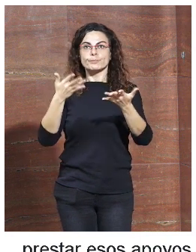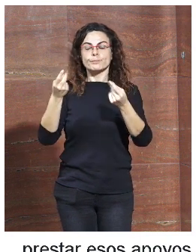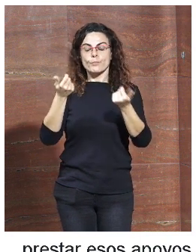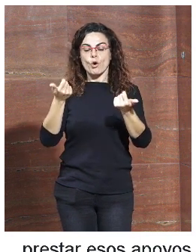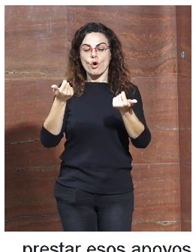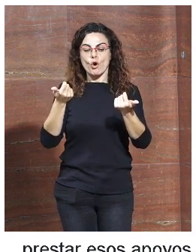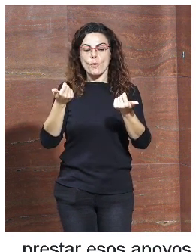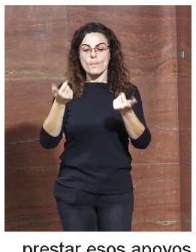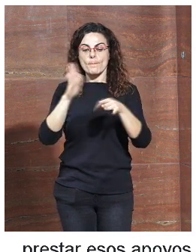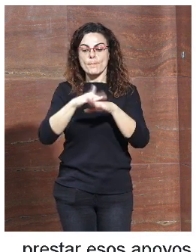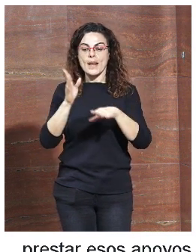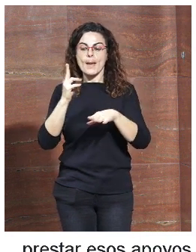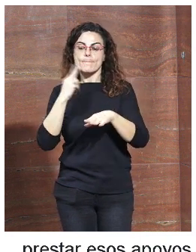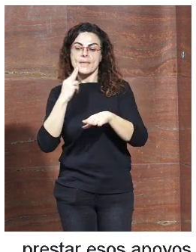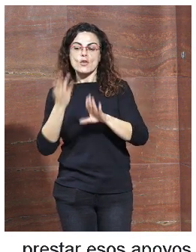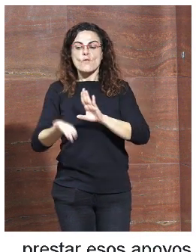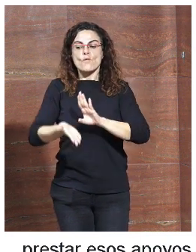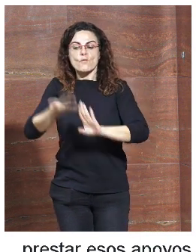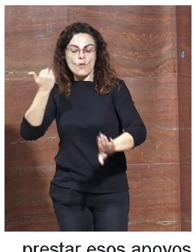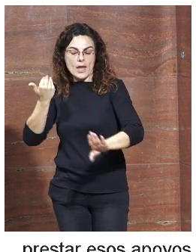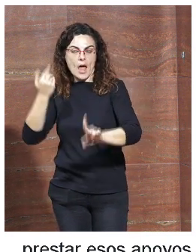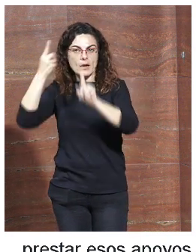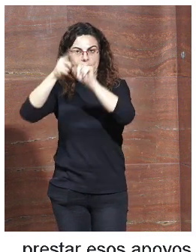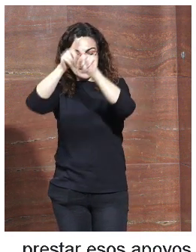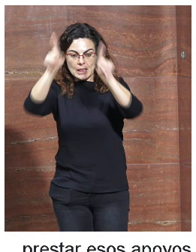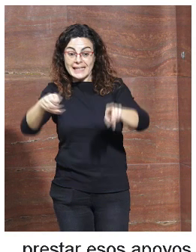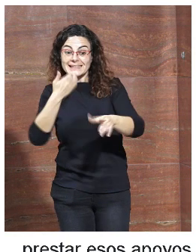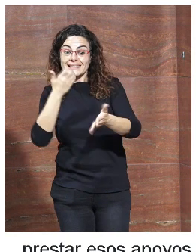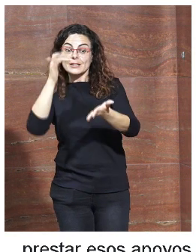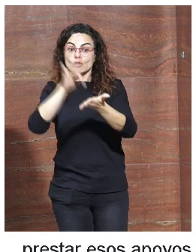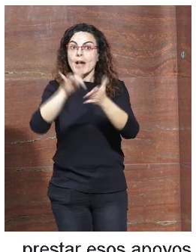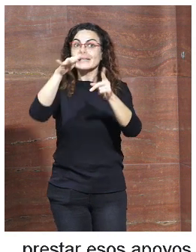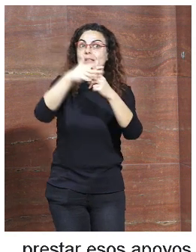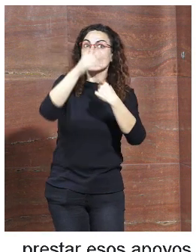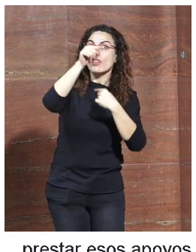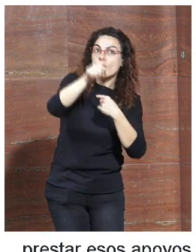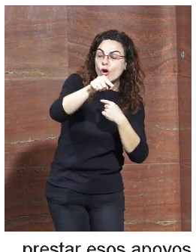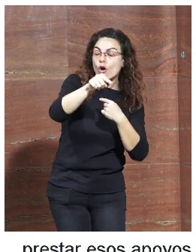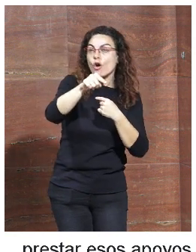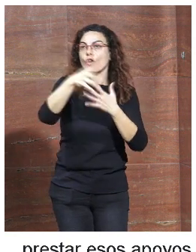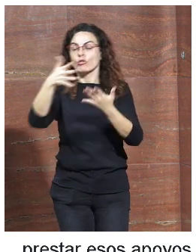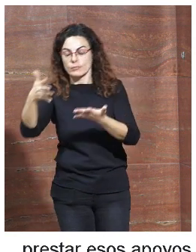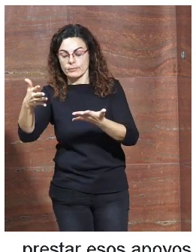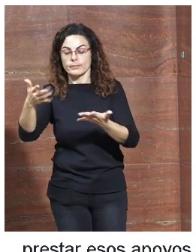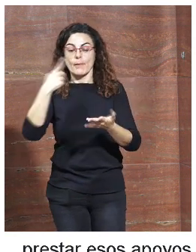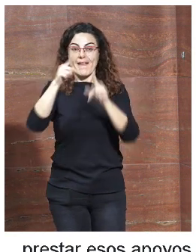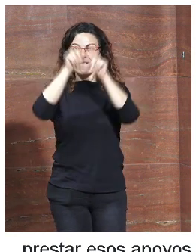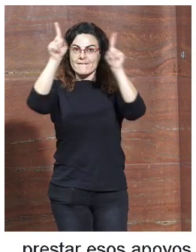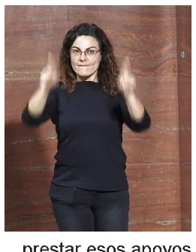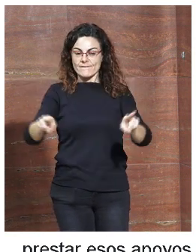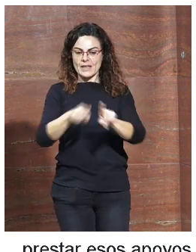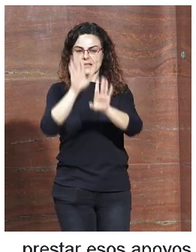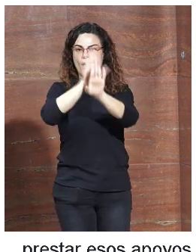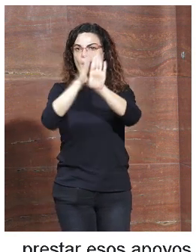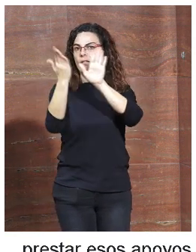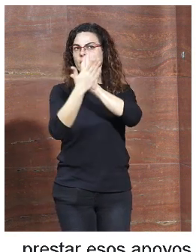el quitar esos miedos y el que tuvieran un referente para decir, bueno, pues le pasa esto, porque es verdad que esto no es una ficha de 2 caras, creo que